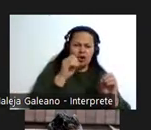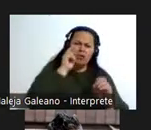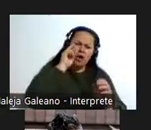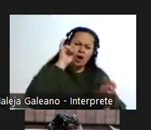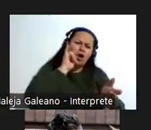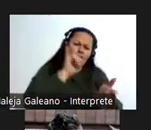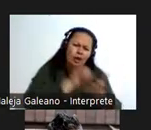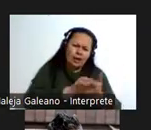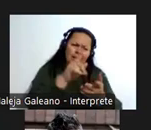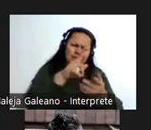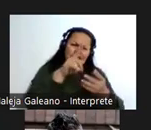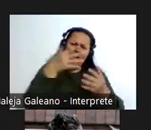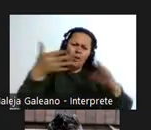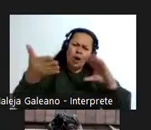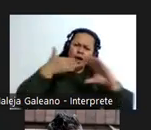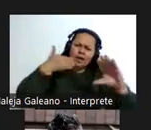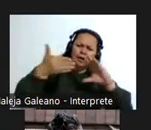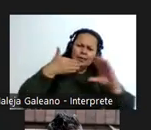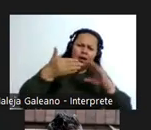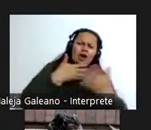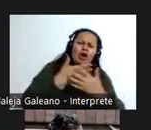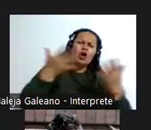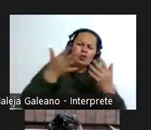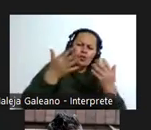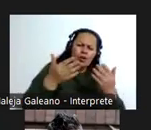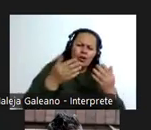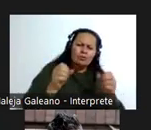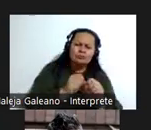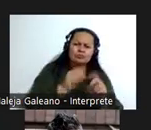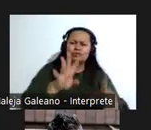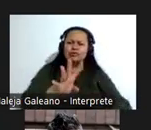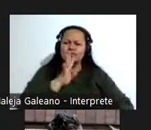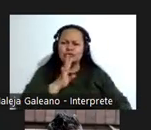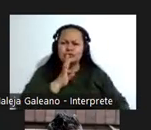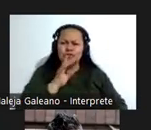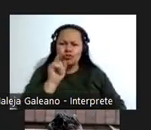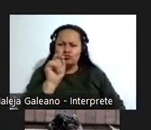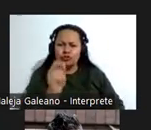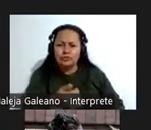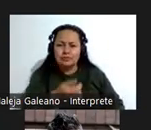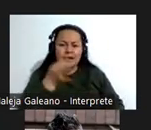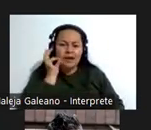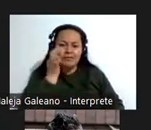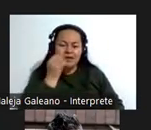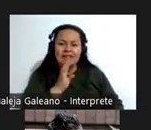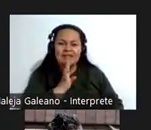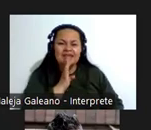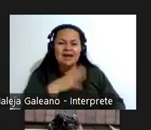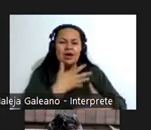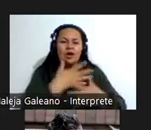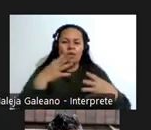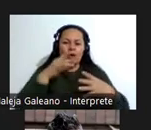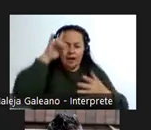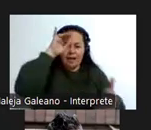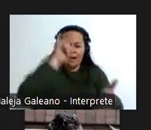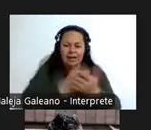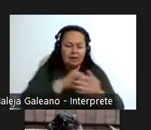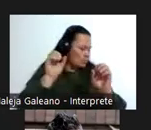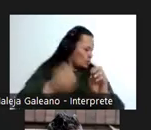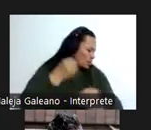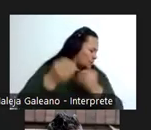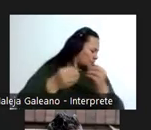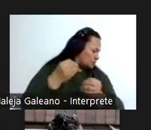cielo? Alguien que encienda su micrófono mientras me tomo un poquito de café y me diga cuál es su predicción del clima si ve ese cielo.